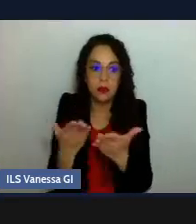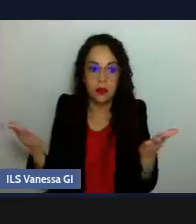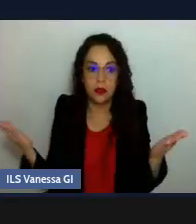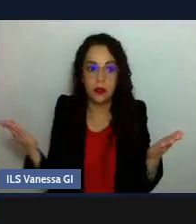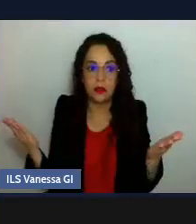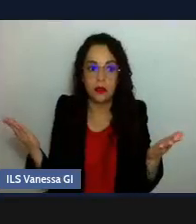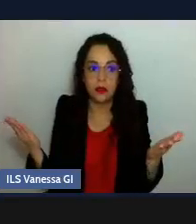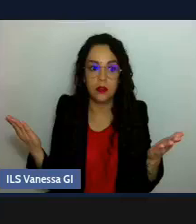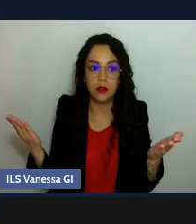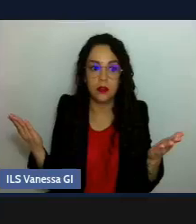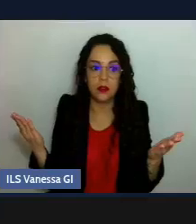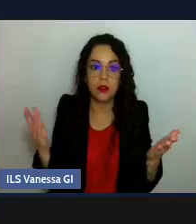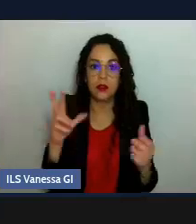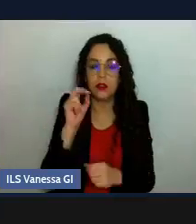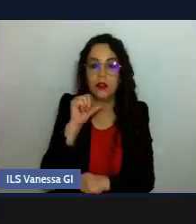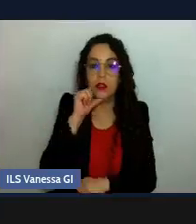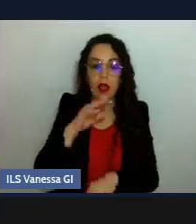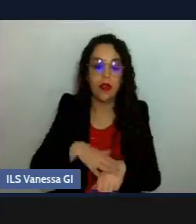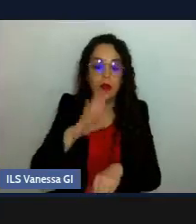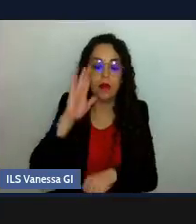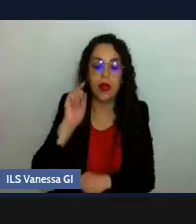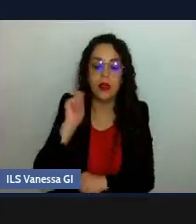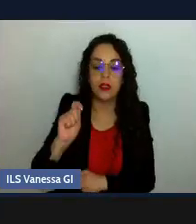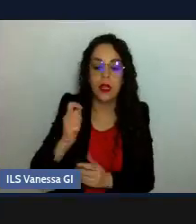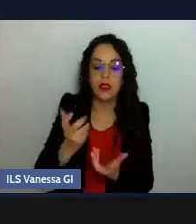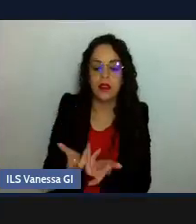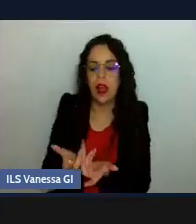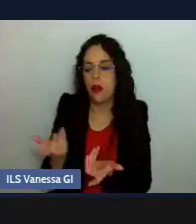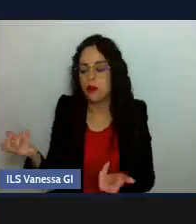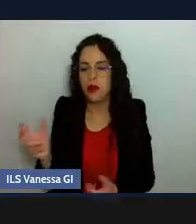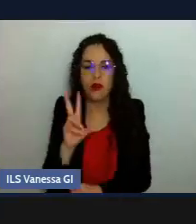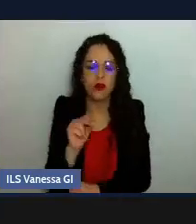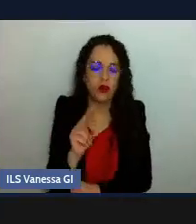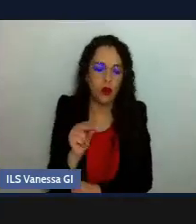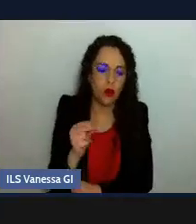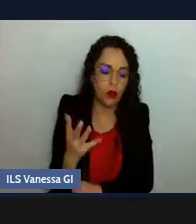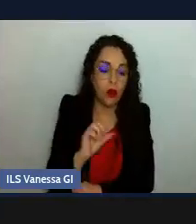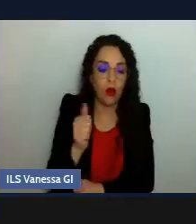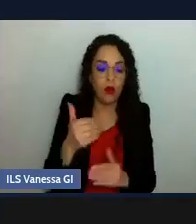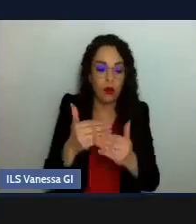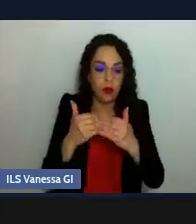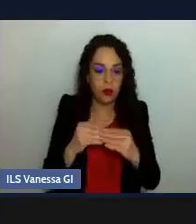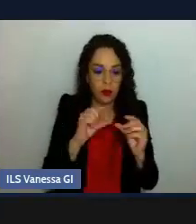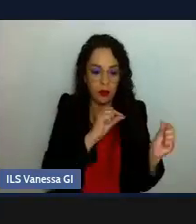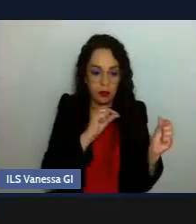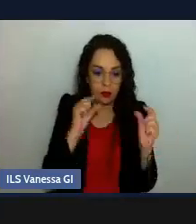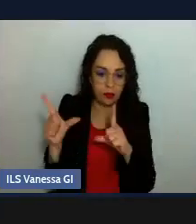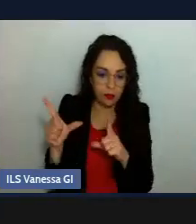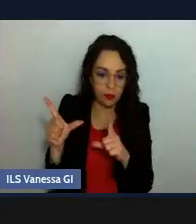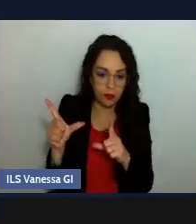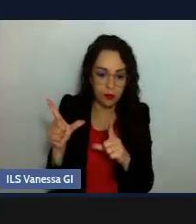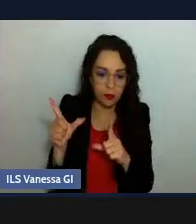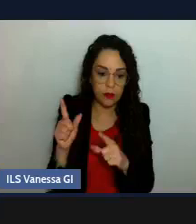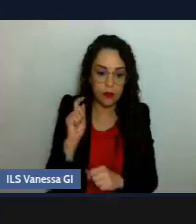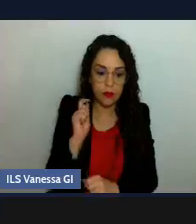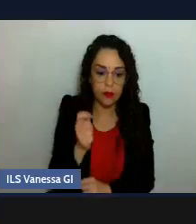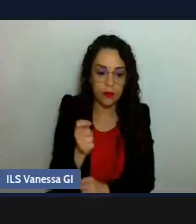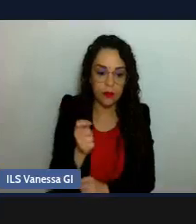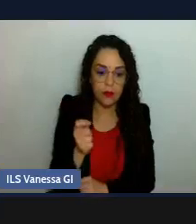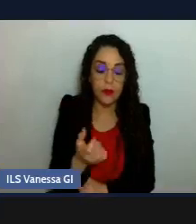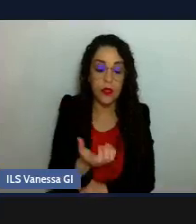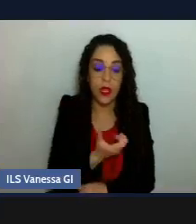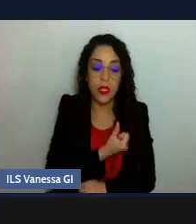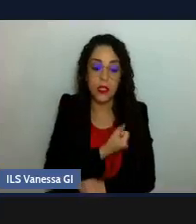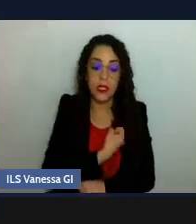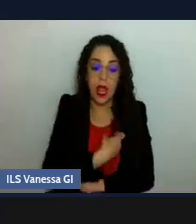una situación aislada, sino con todos los contextos. En la siguiente lámina les voy a explicar un poquito más cómo la salud